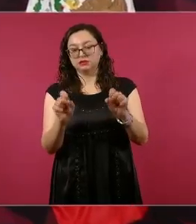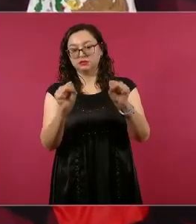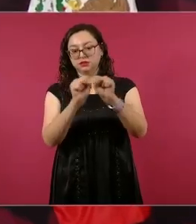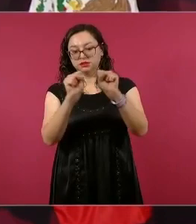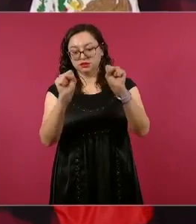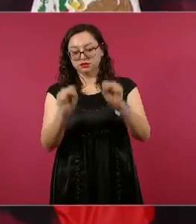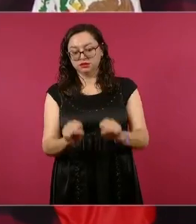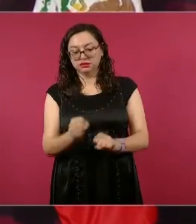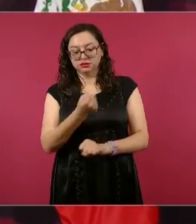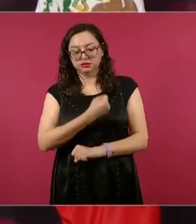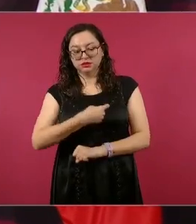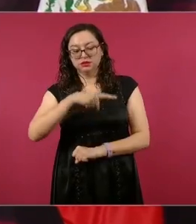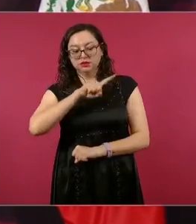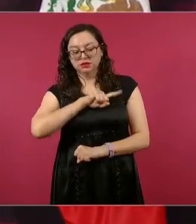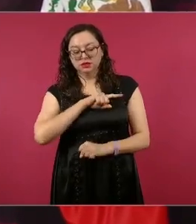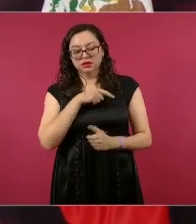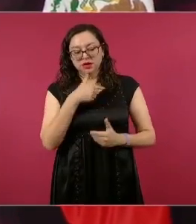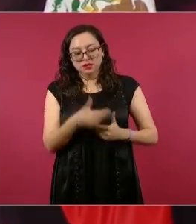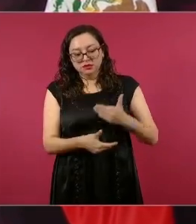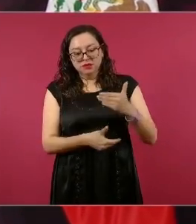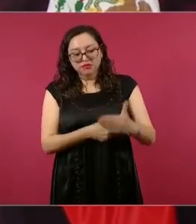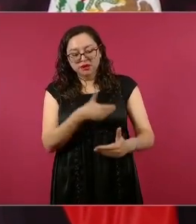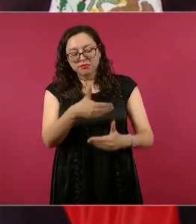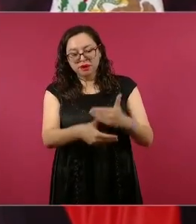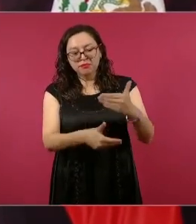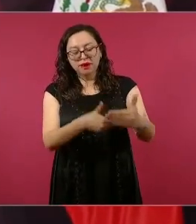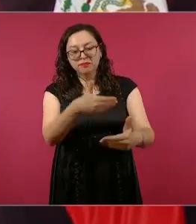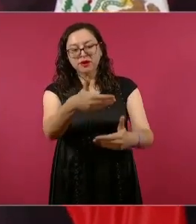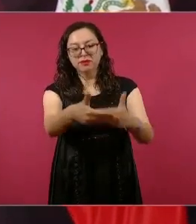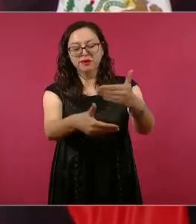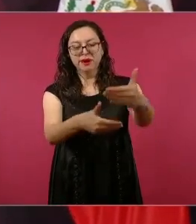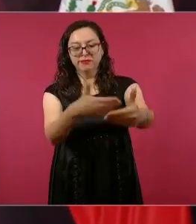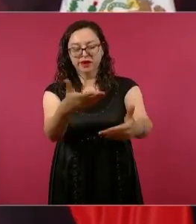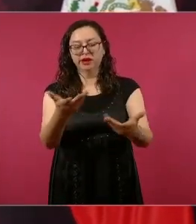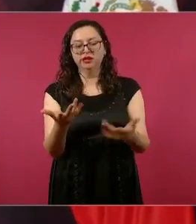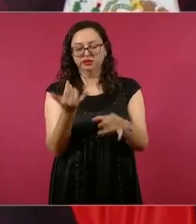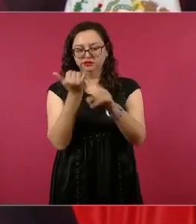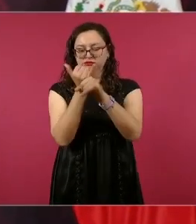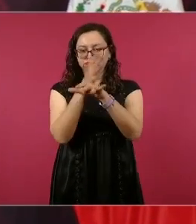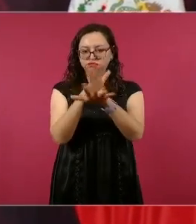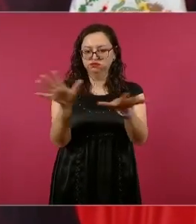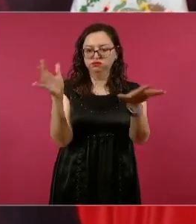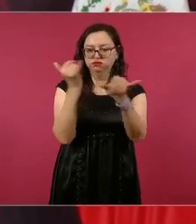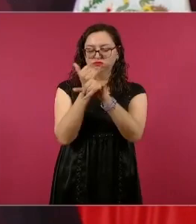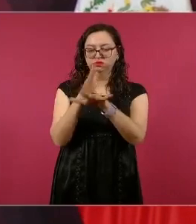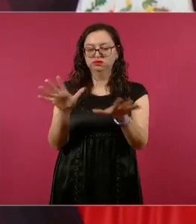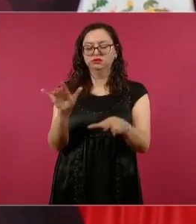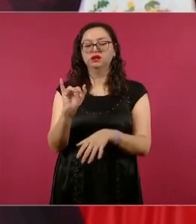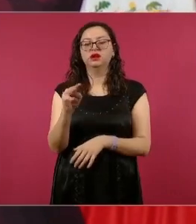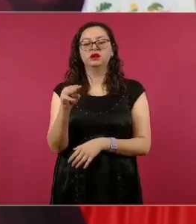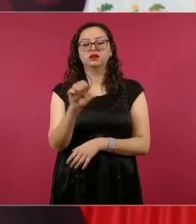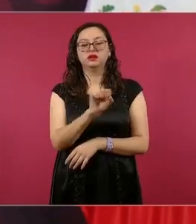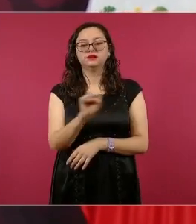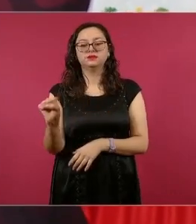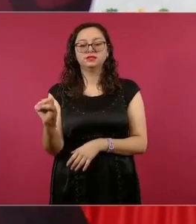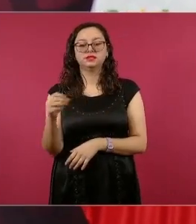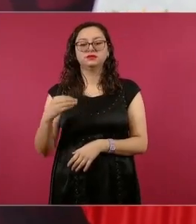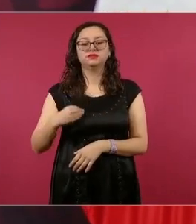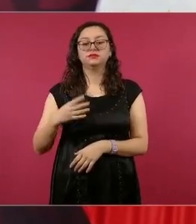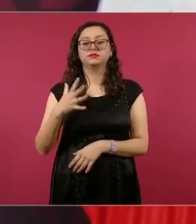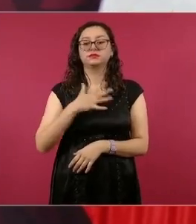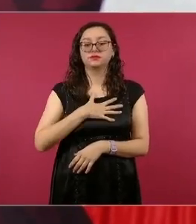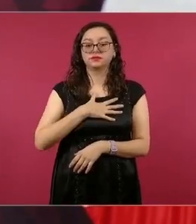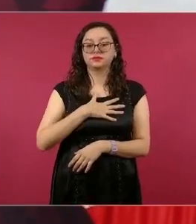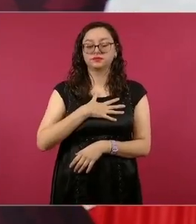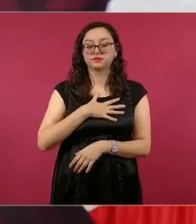del programa de salud pública, el IMSS-Bienestar. Y tenemos